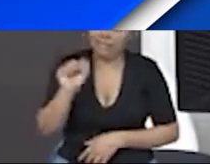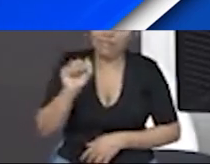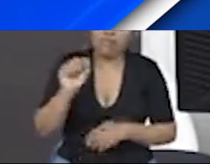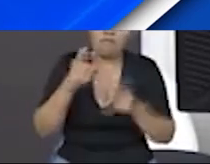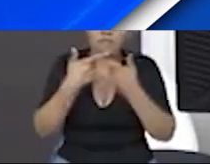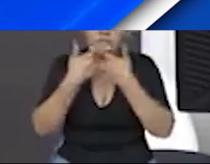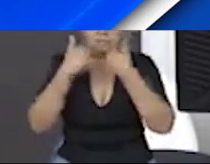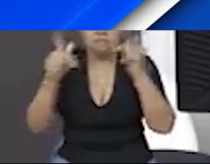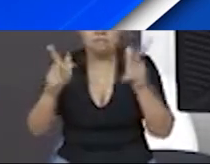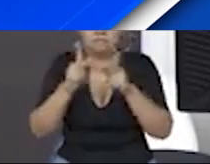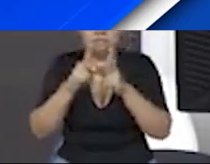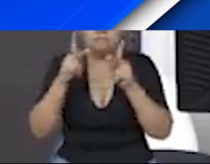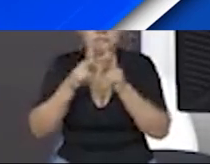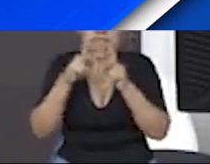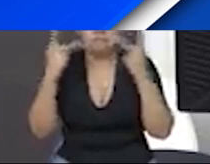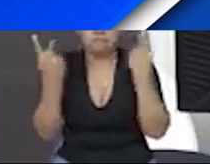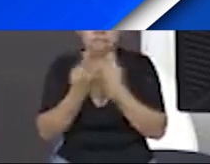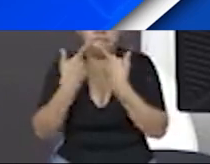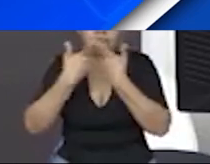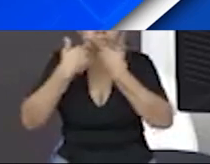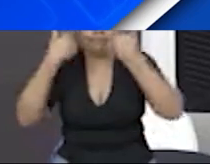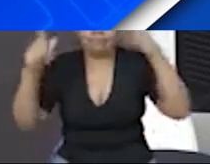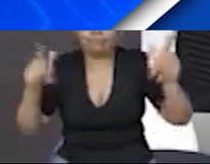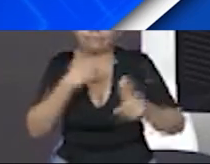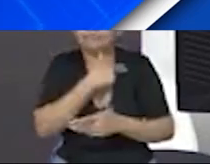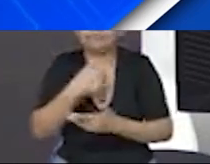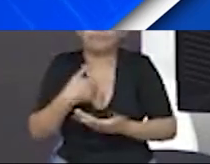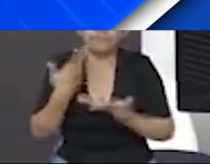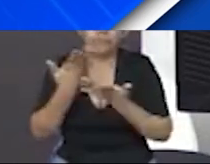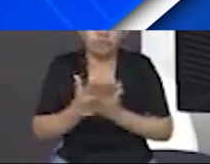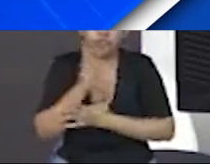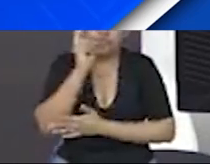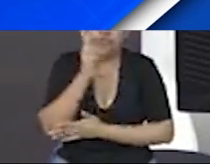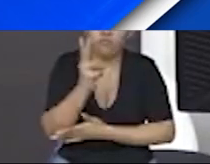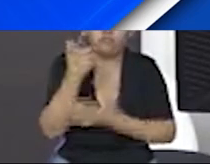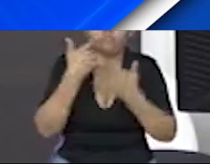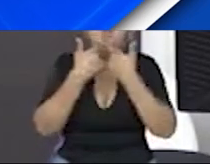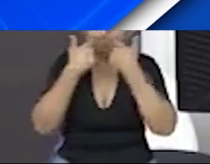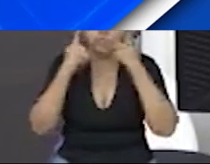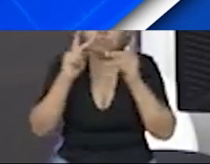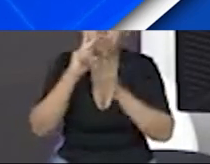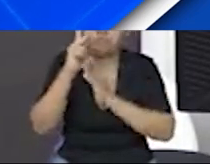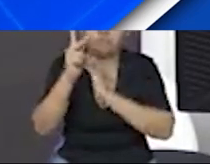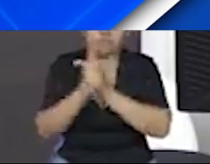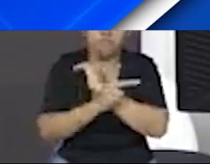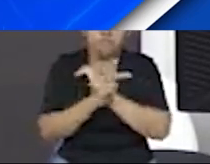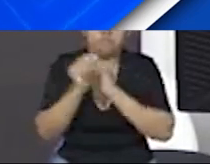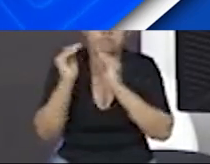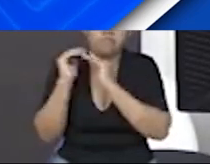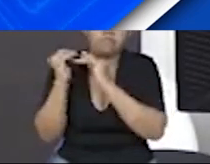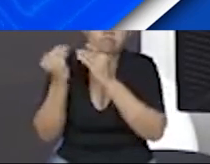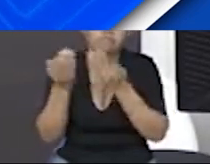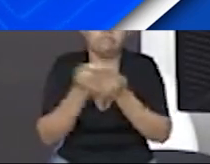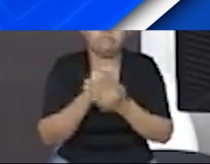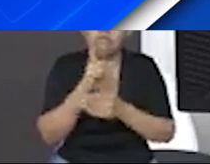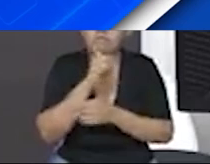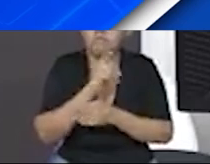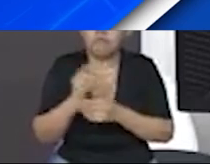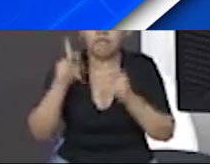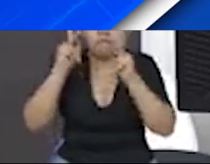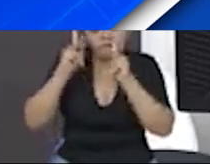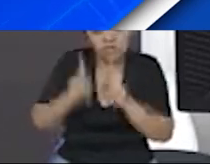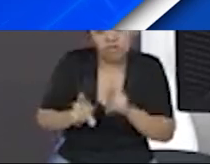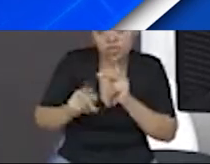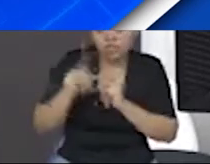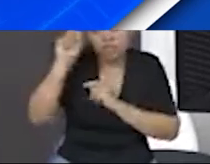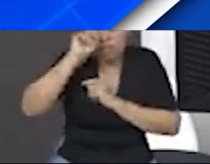dos pueblos soberanos, dos pueblos inocentes, de